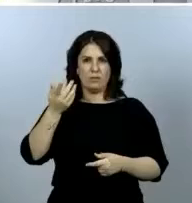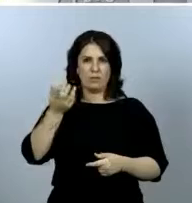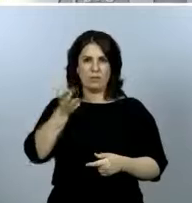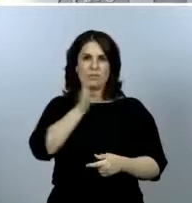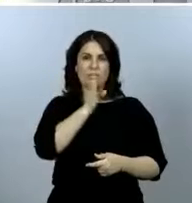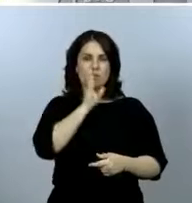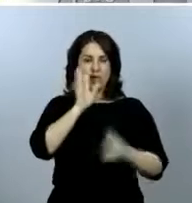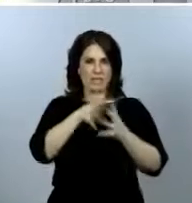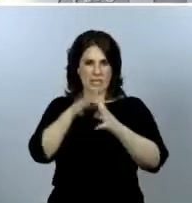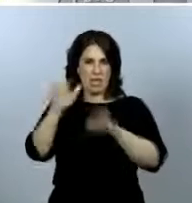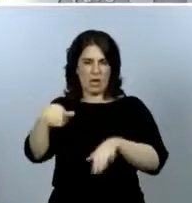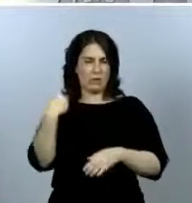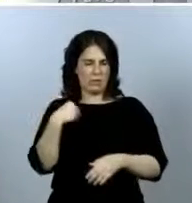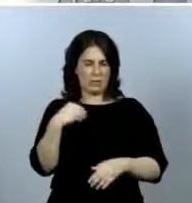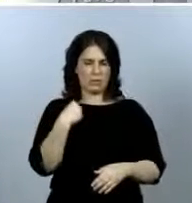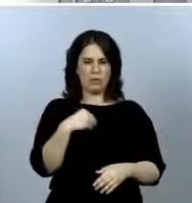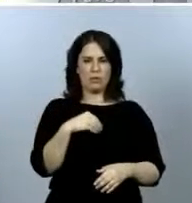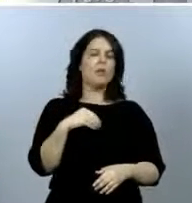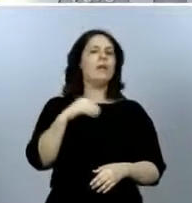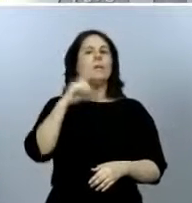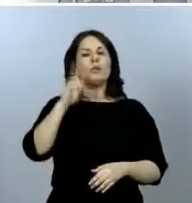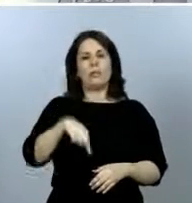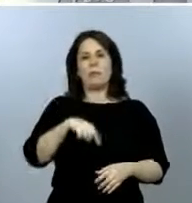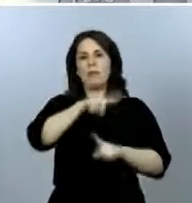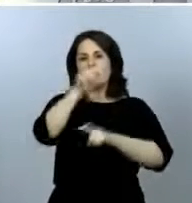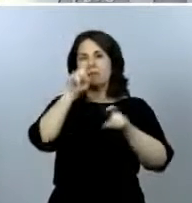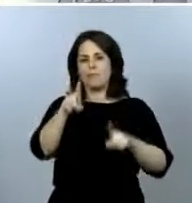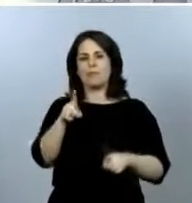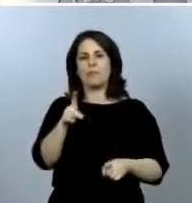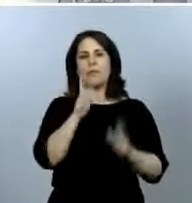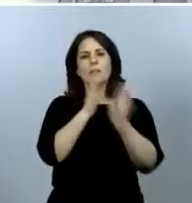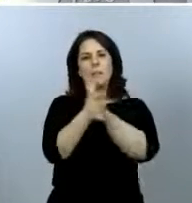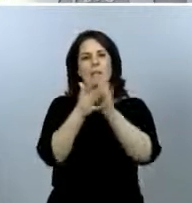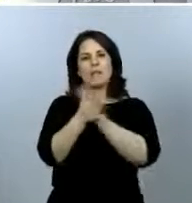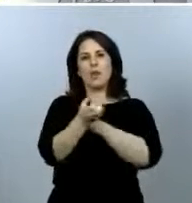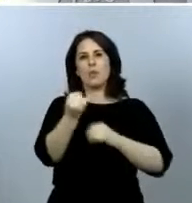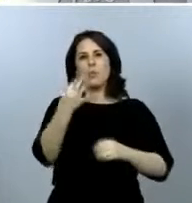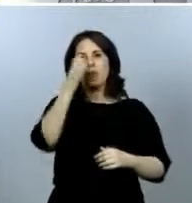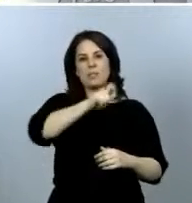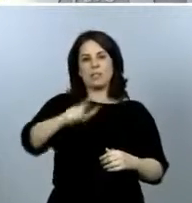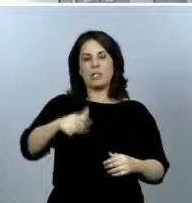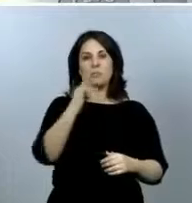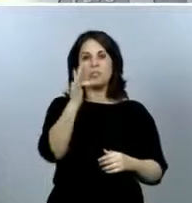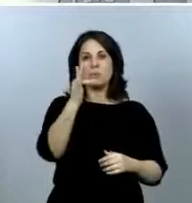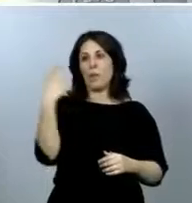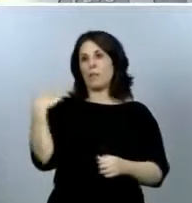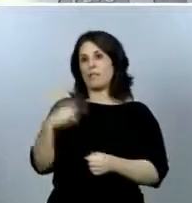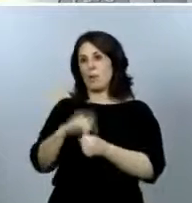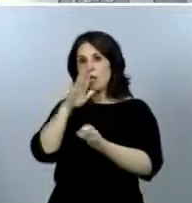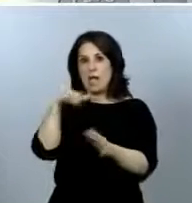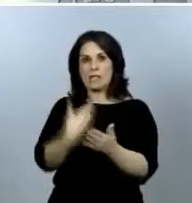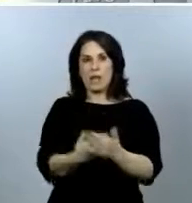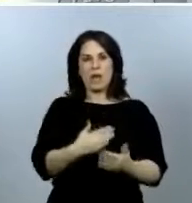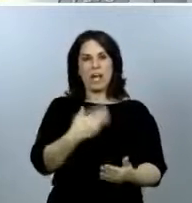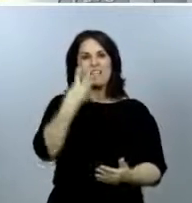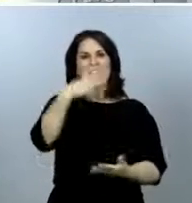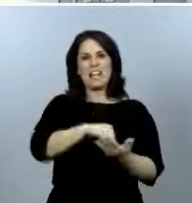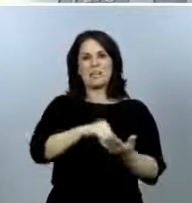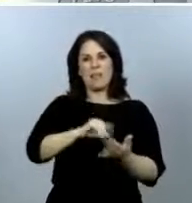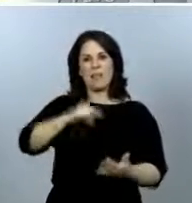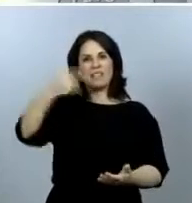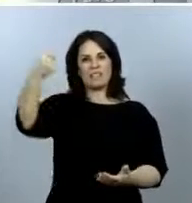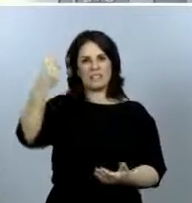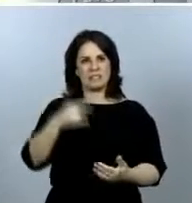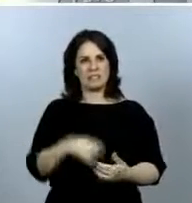león' pero además añade como explican que el número de positivos se haya triplicado desde el lunes el número de positivos de